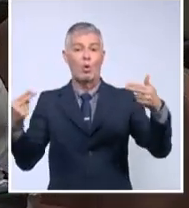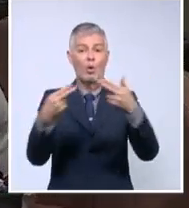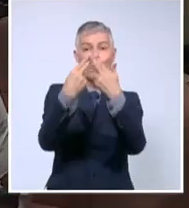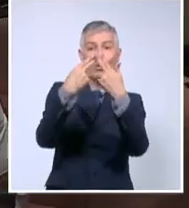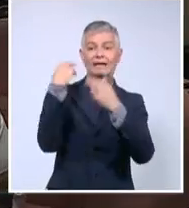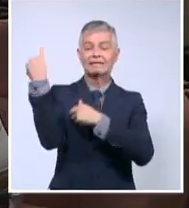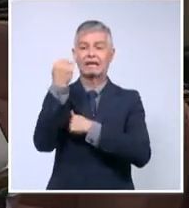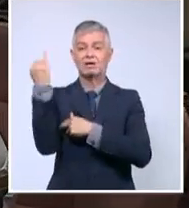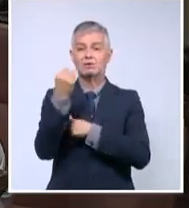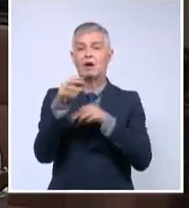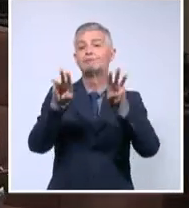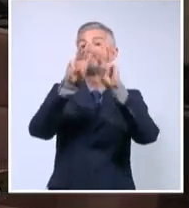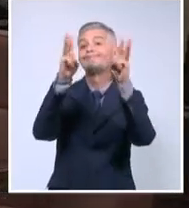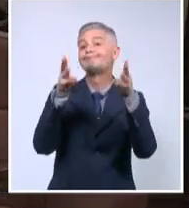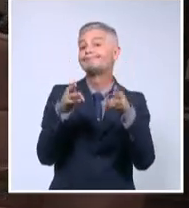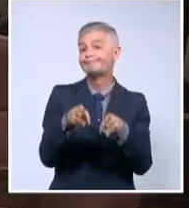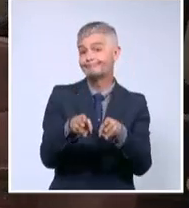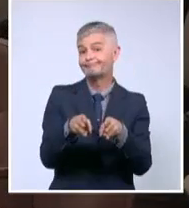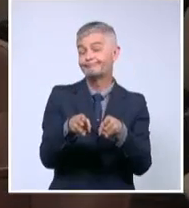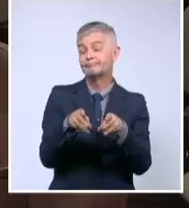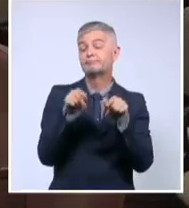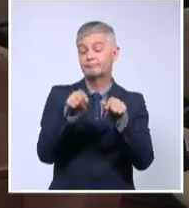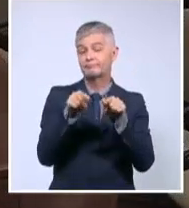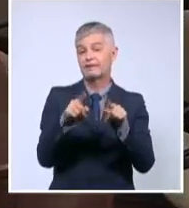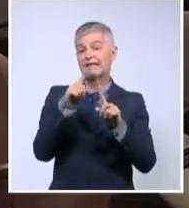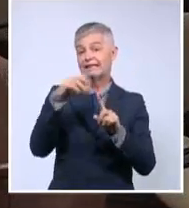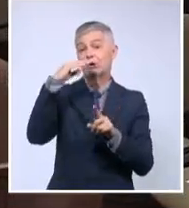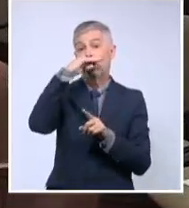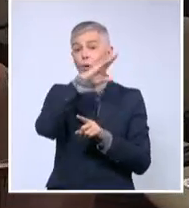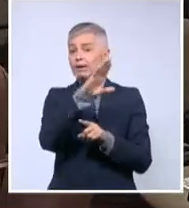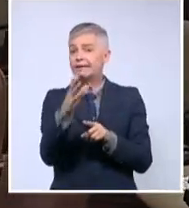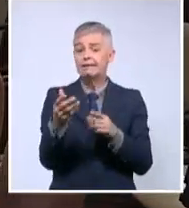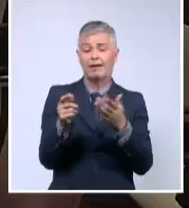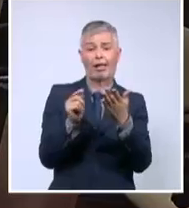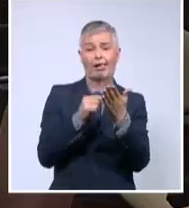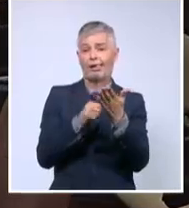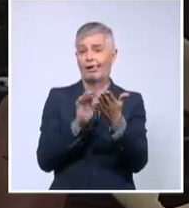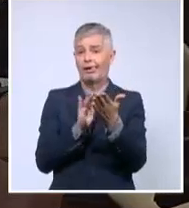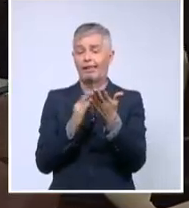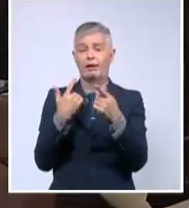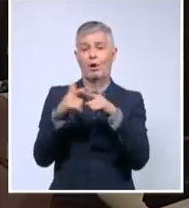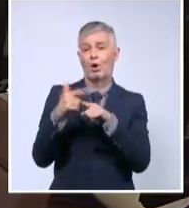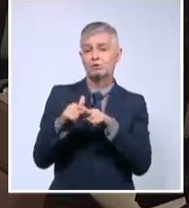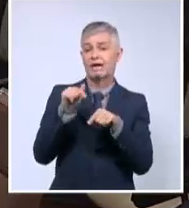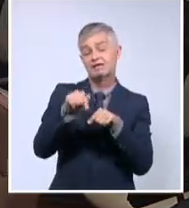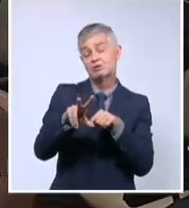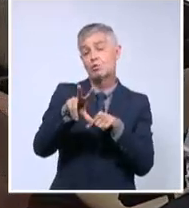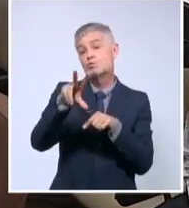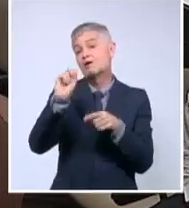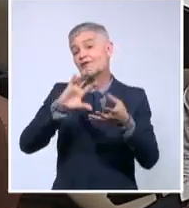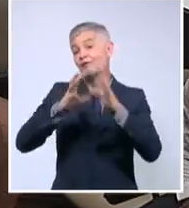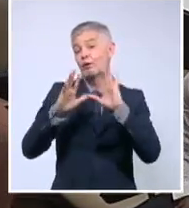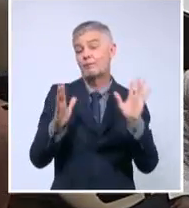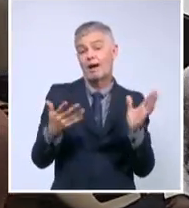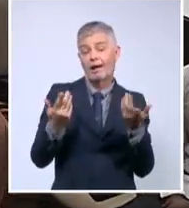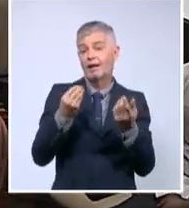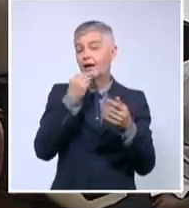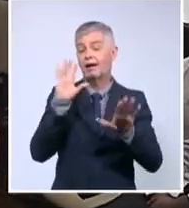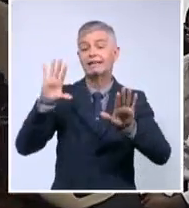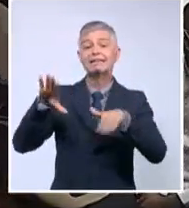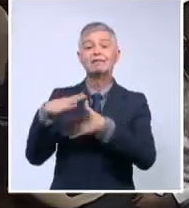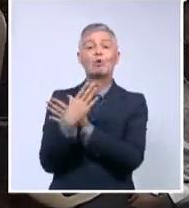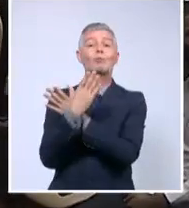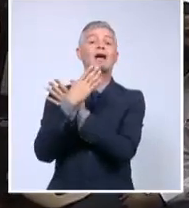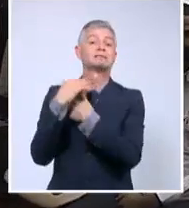deliberaciones virtuales con el uso de las tecnologías de la comunicación, lo que introduce un modo novedoso de practicar la diplomacia bilateral